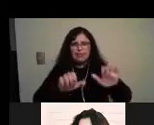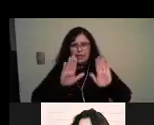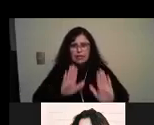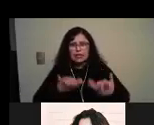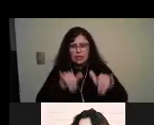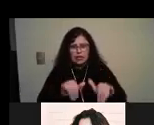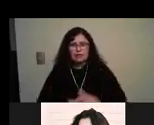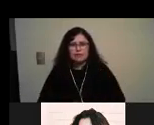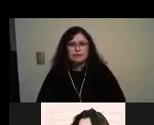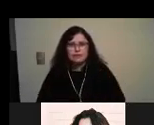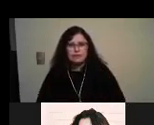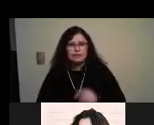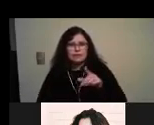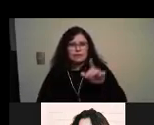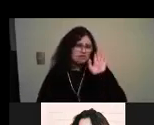Esto está de más,